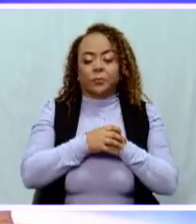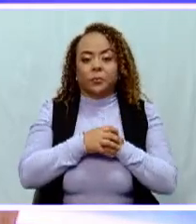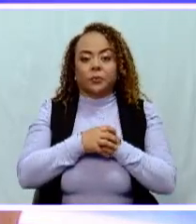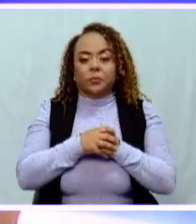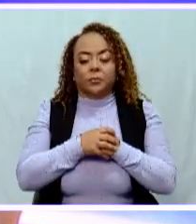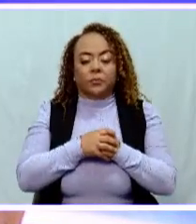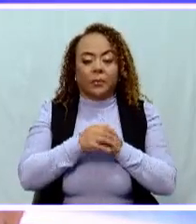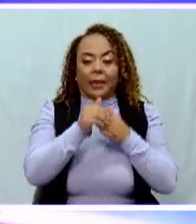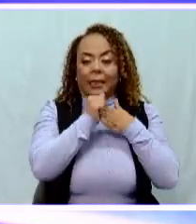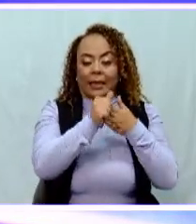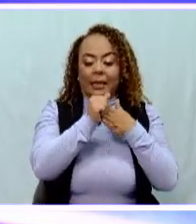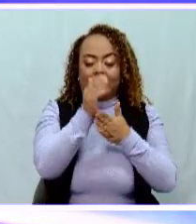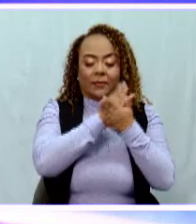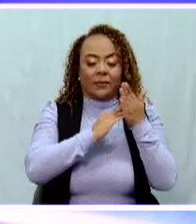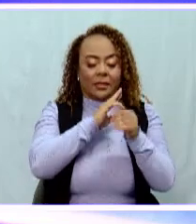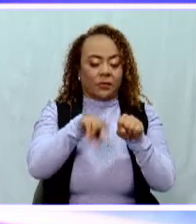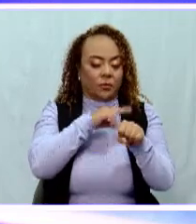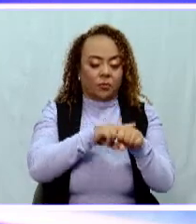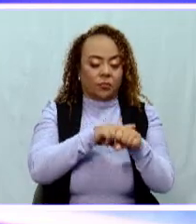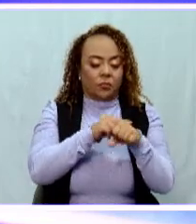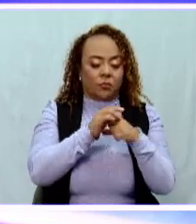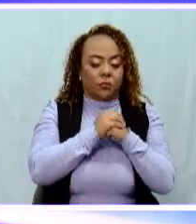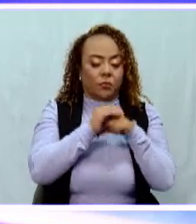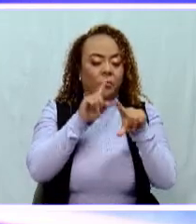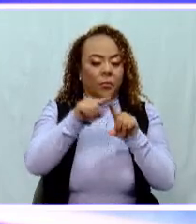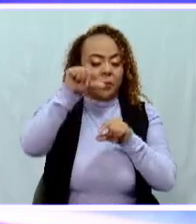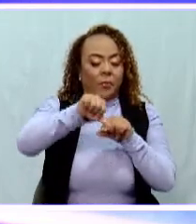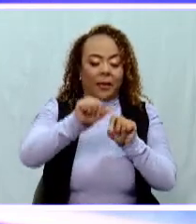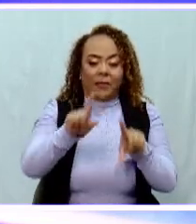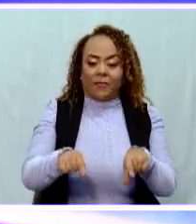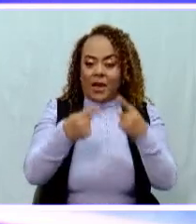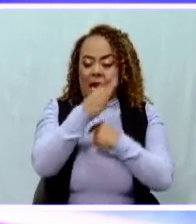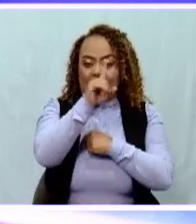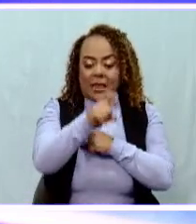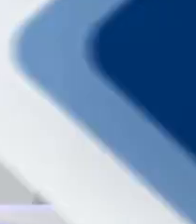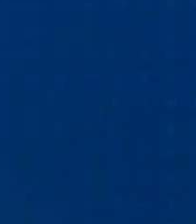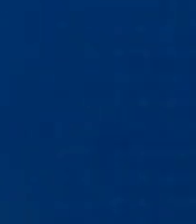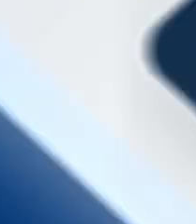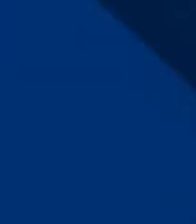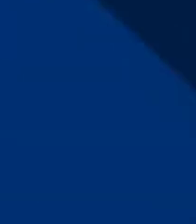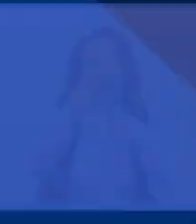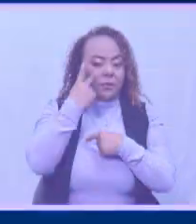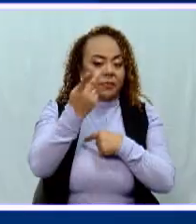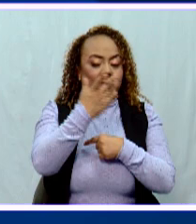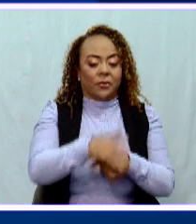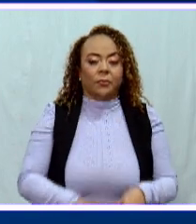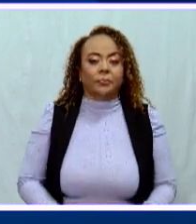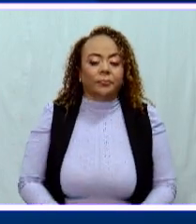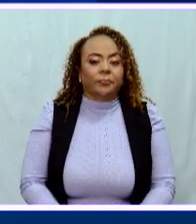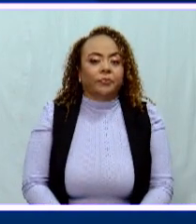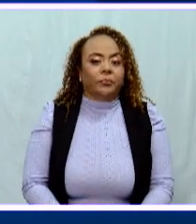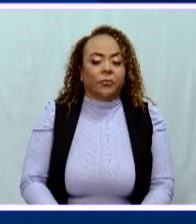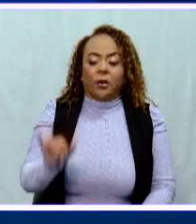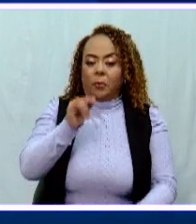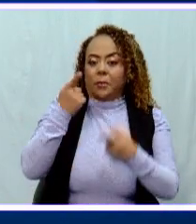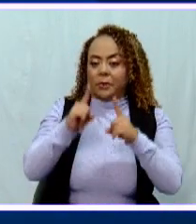que son líderes de fase regular pero pierden la final de segunda fase y tiene que ir a una gran final vamos a revisarlo o sea como